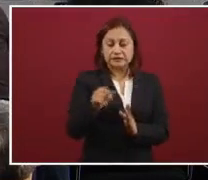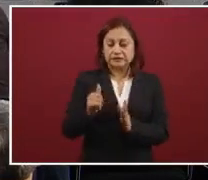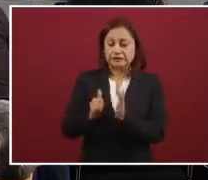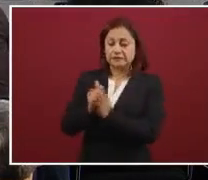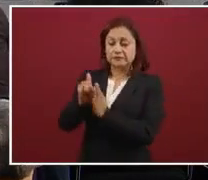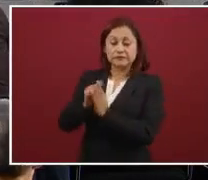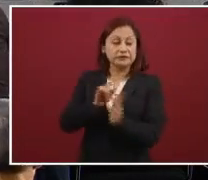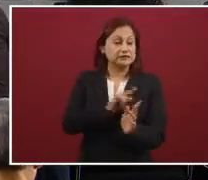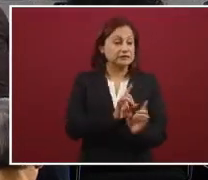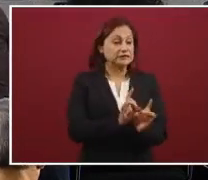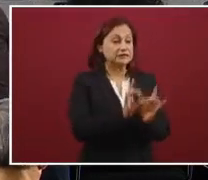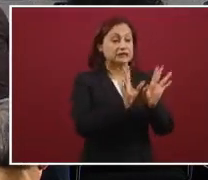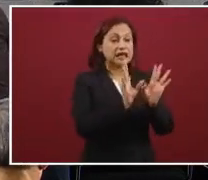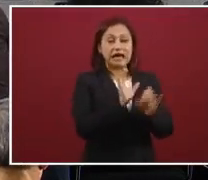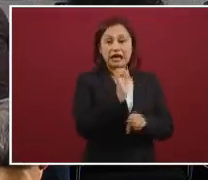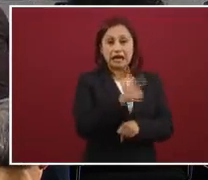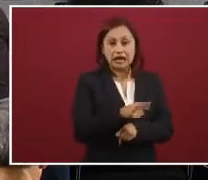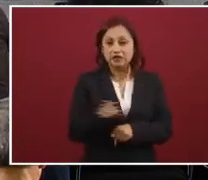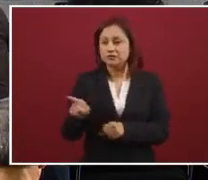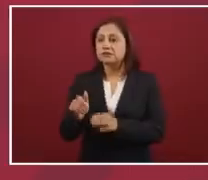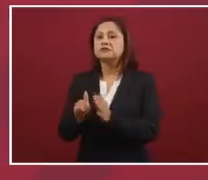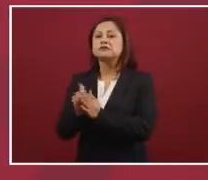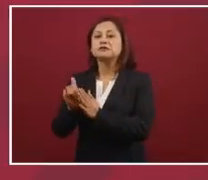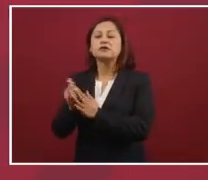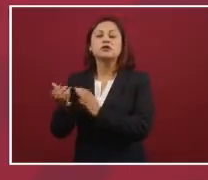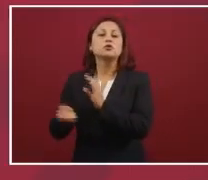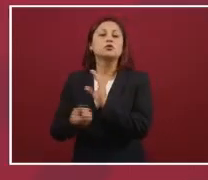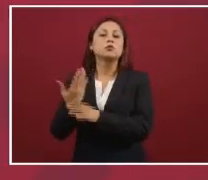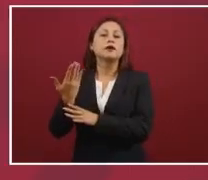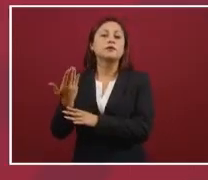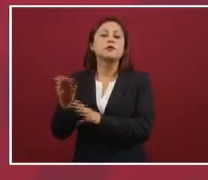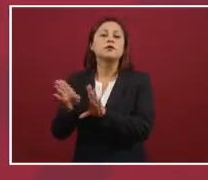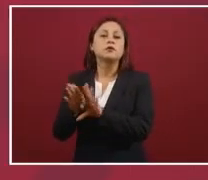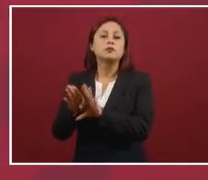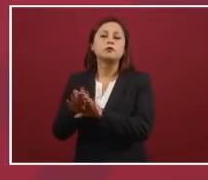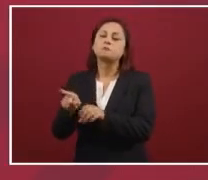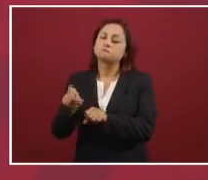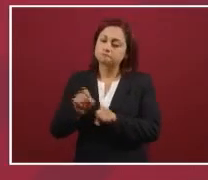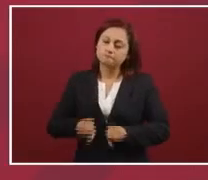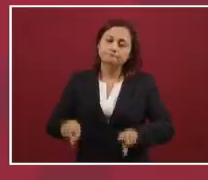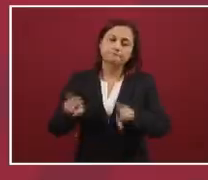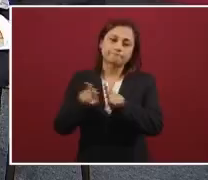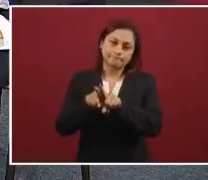aeropuerto de Santa Lucía en el marco de la legalidad.